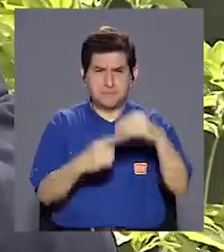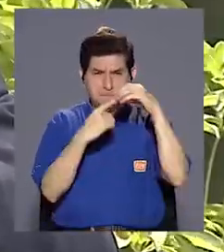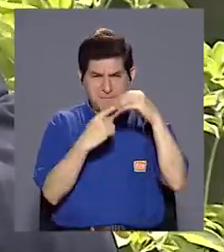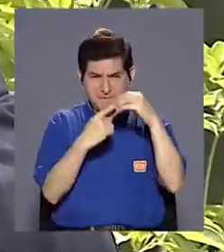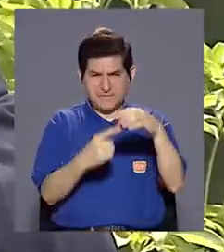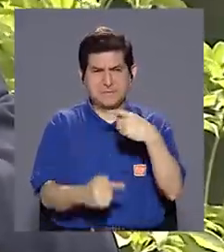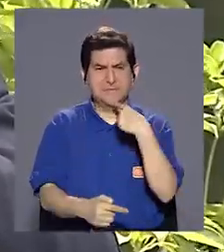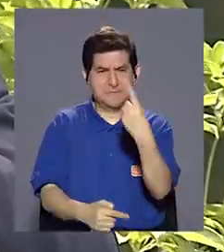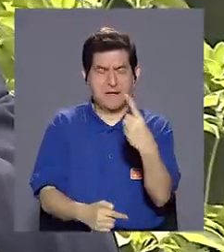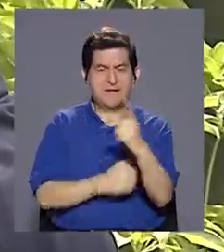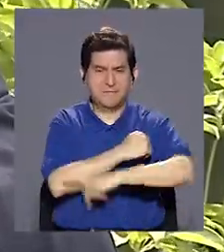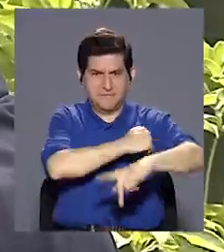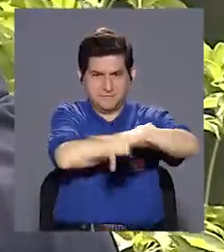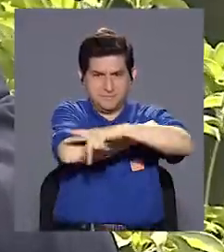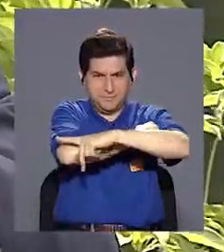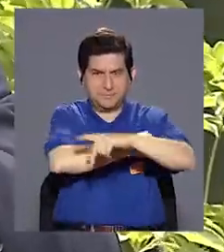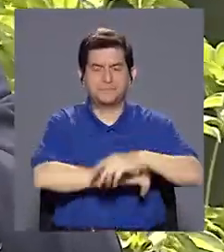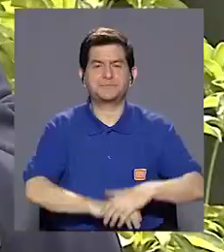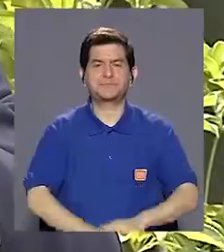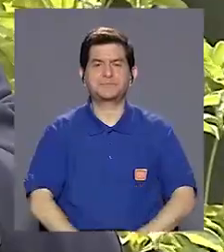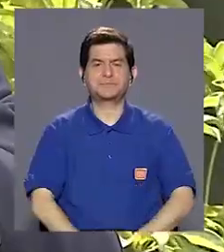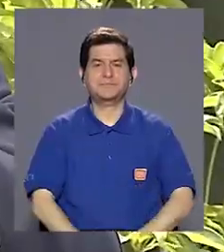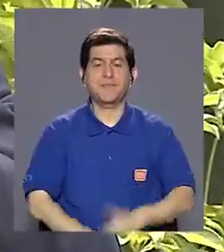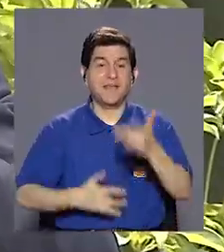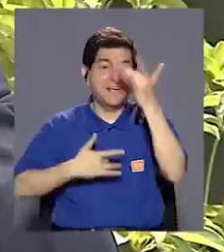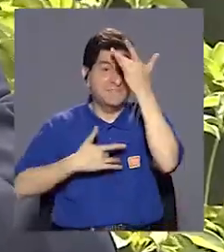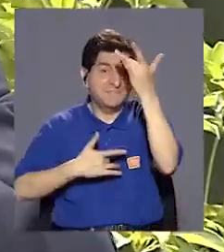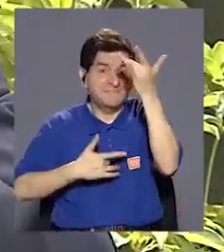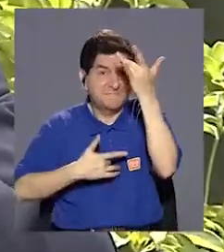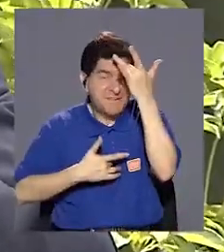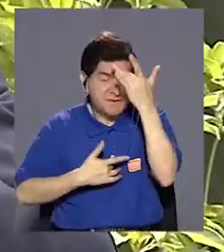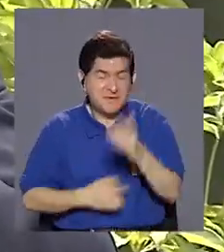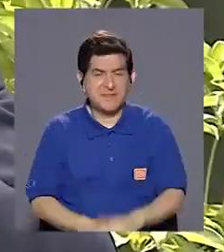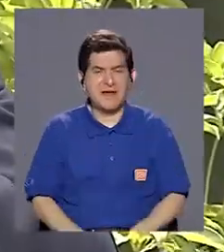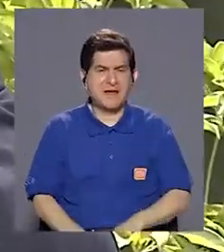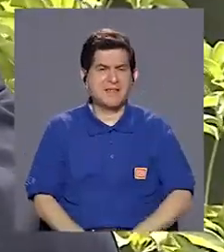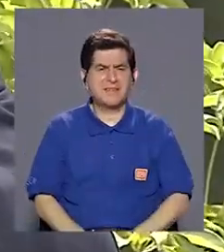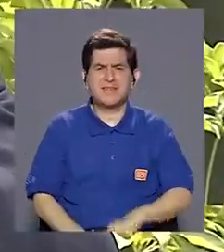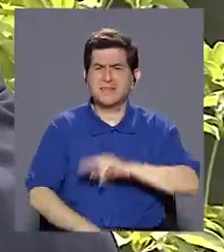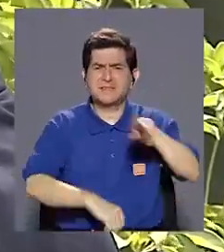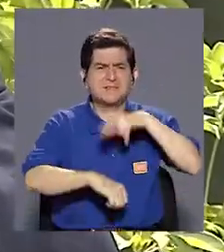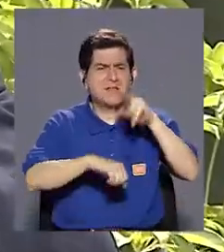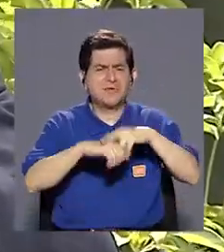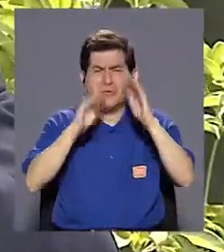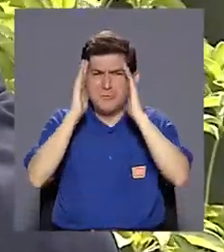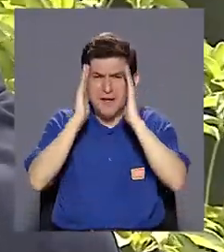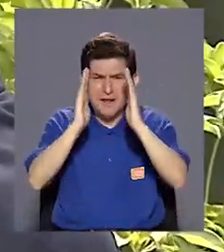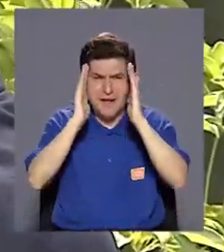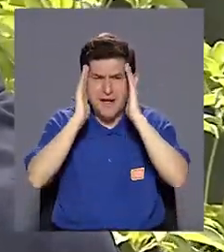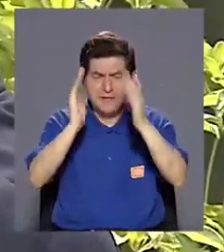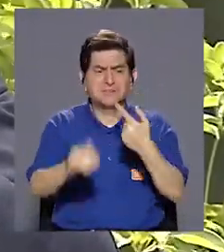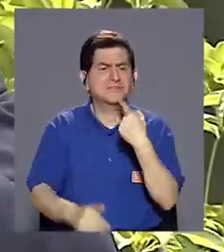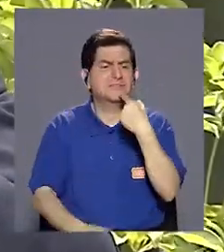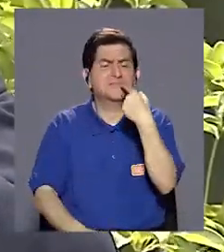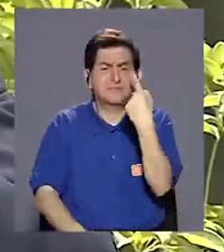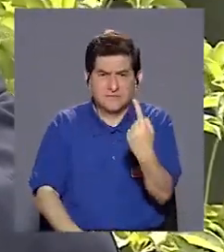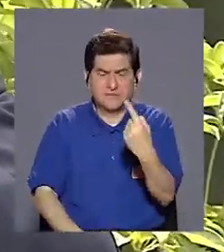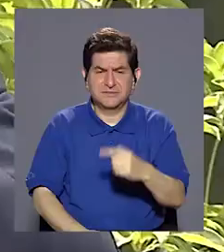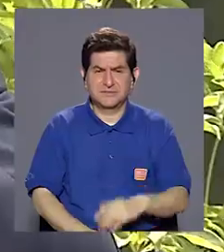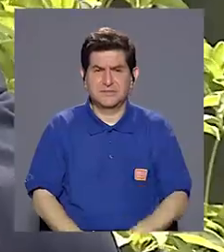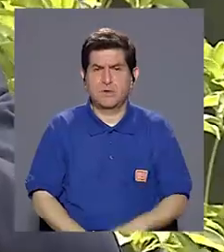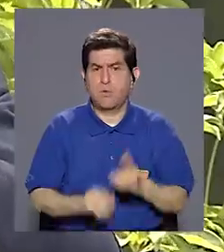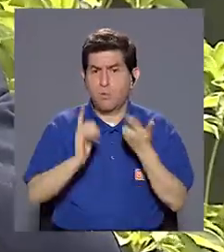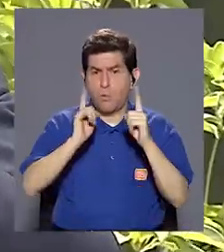es importante indicarlo, en nuestro país las enfermedades de consulta más frecuente, que se notifican más